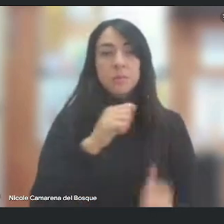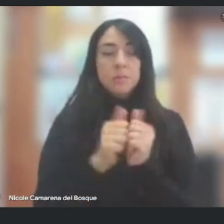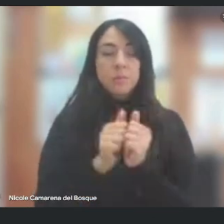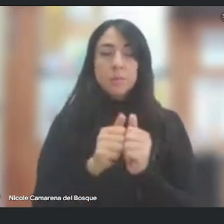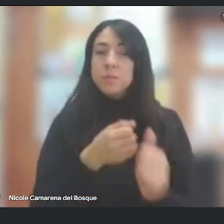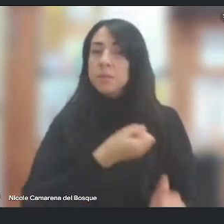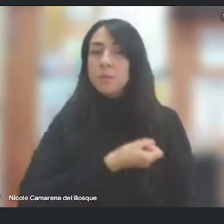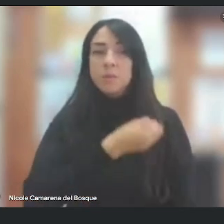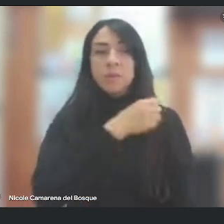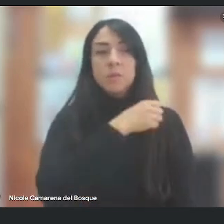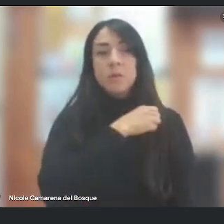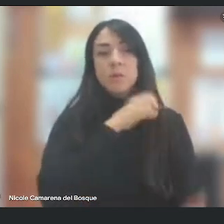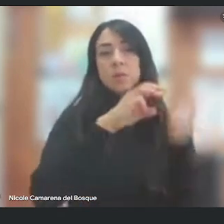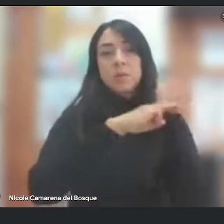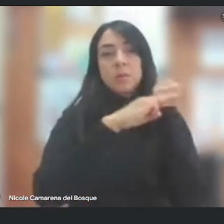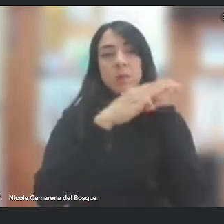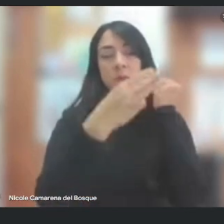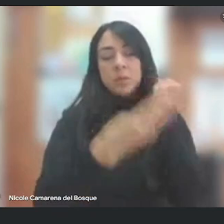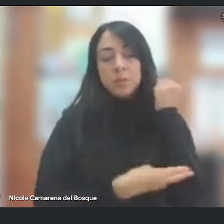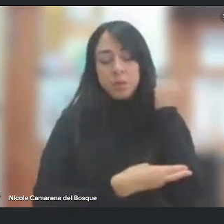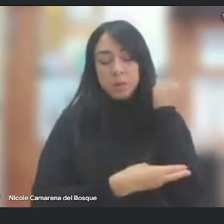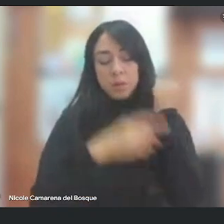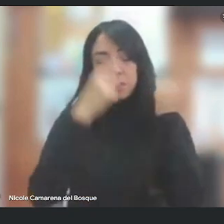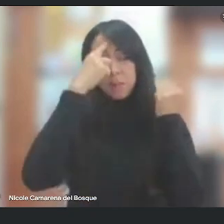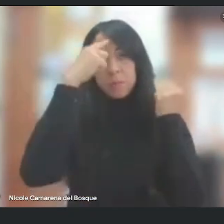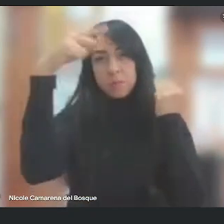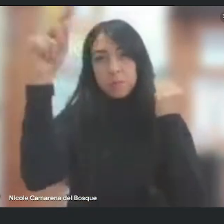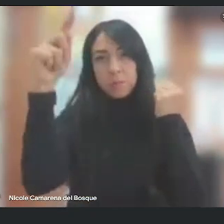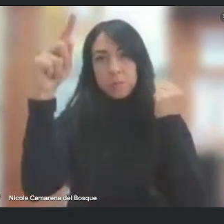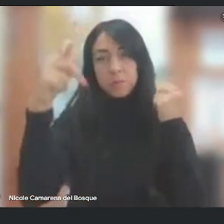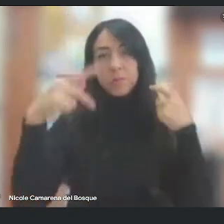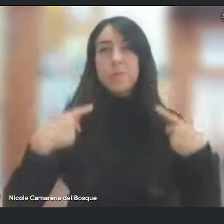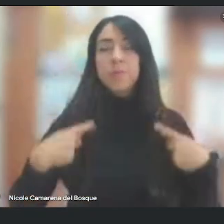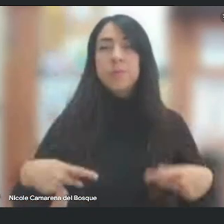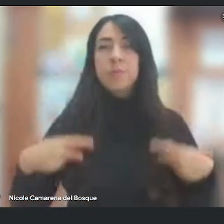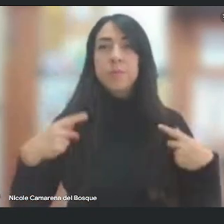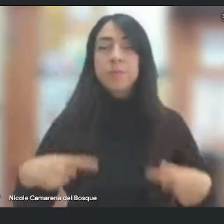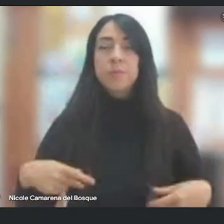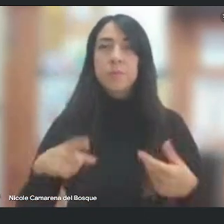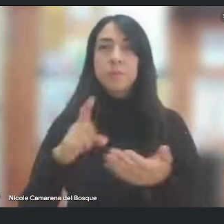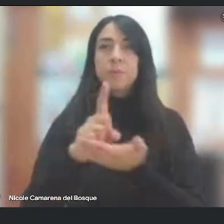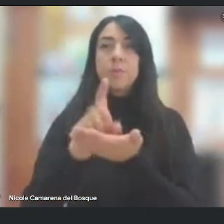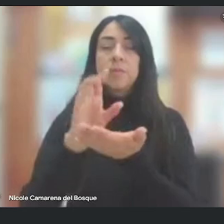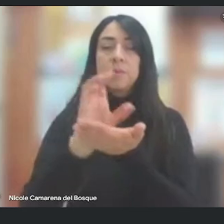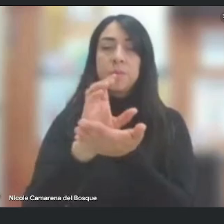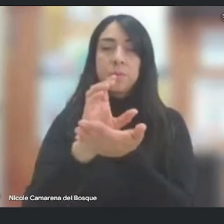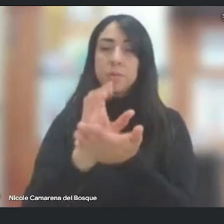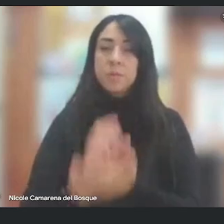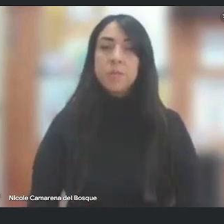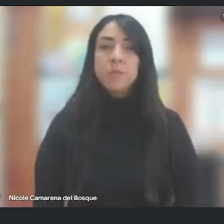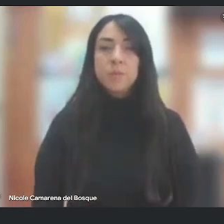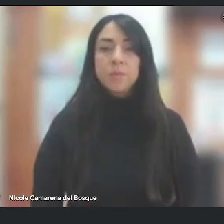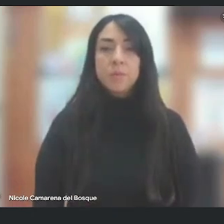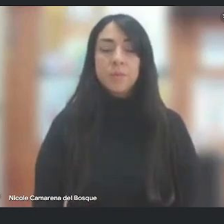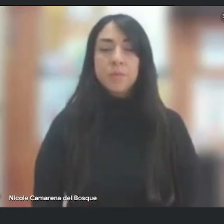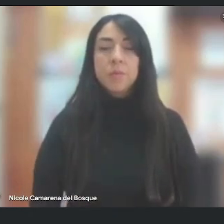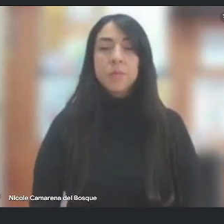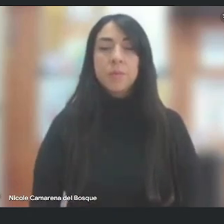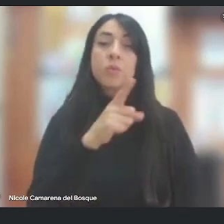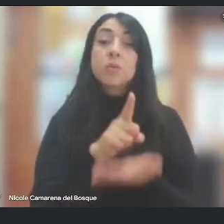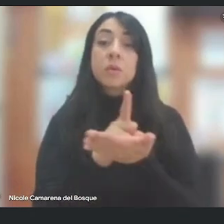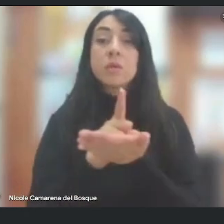requerimientos específicos de las personas con discapacidad. Este es un derecho a recibir orientación, consejería y